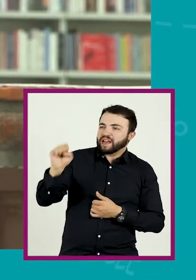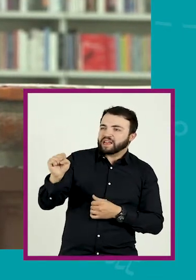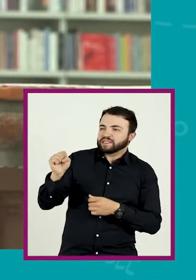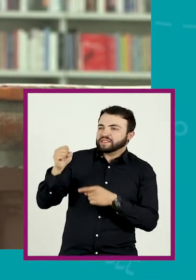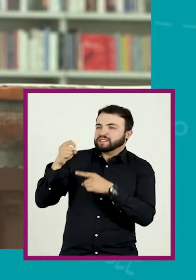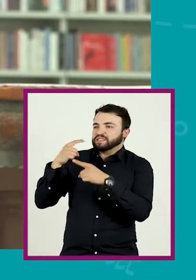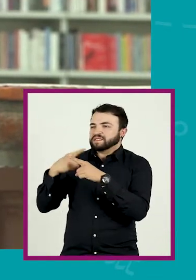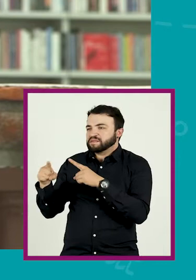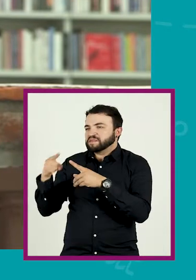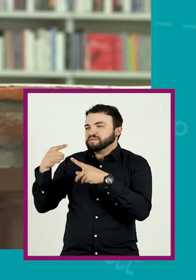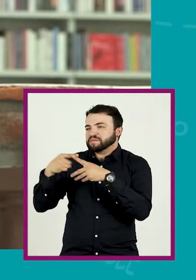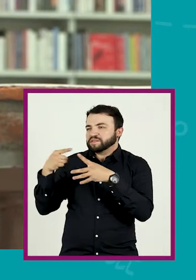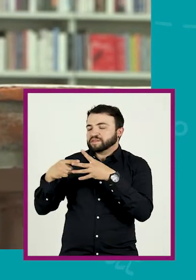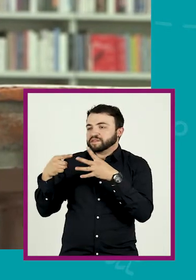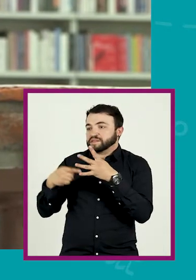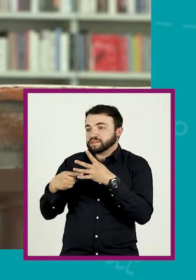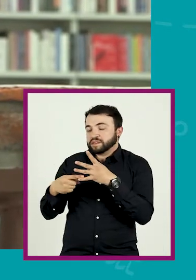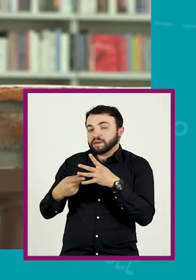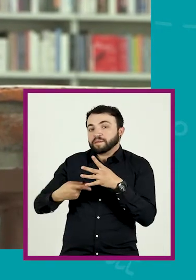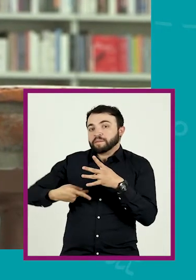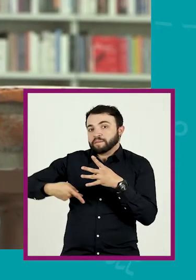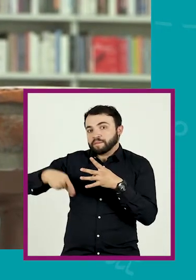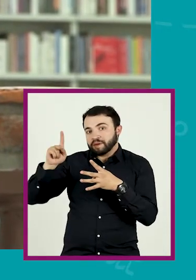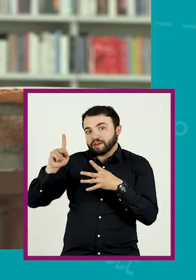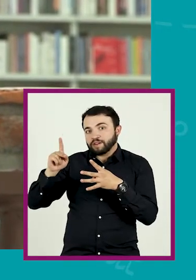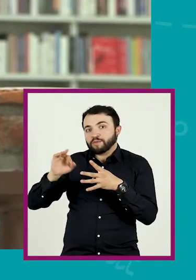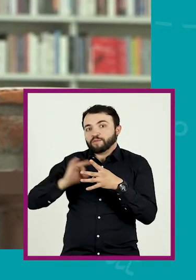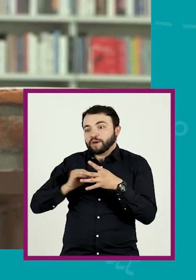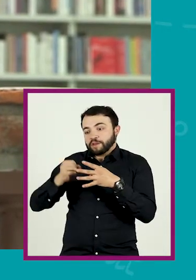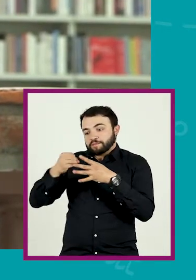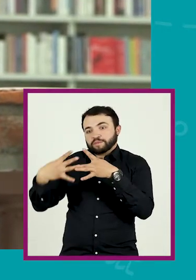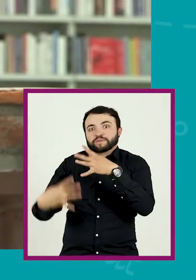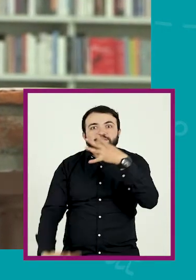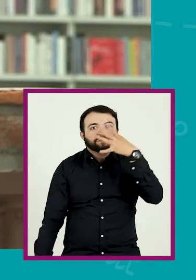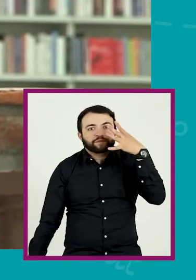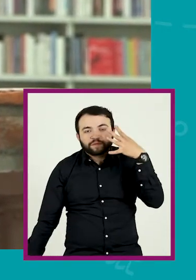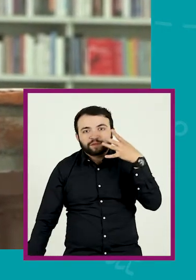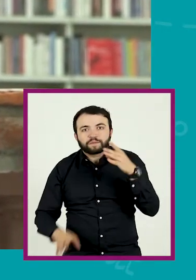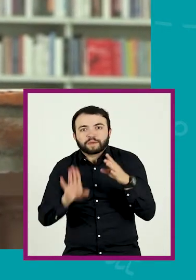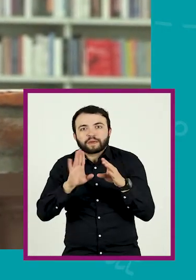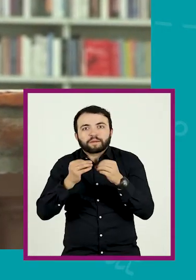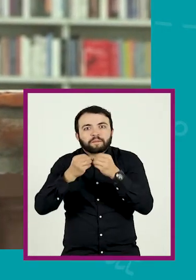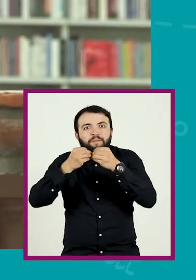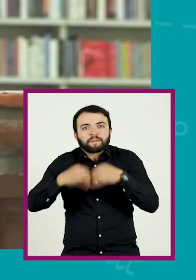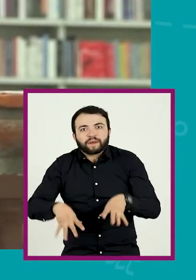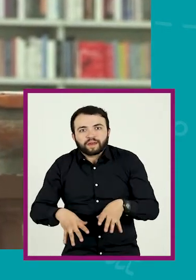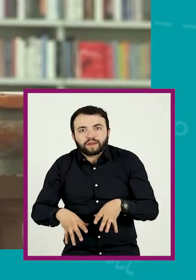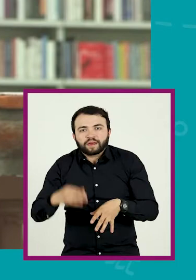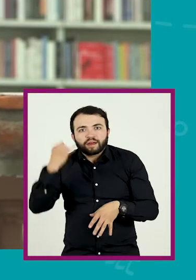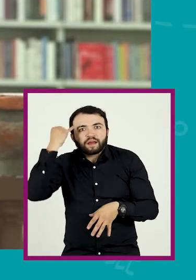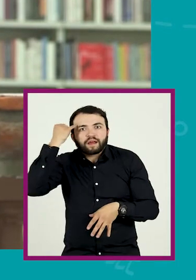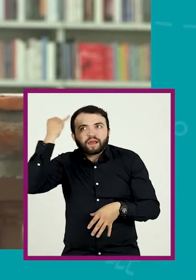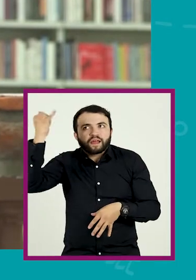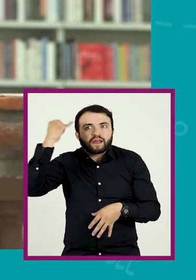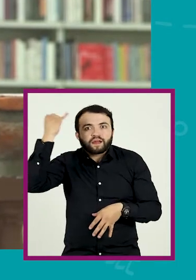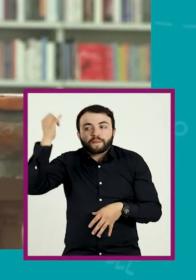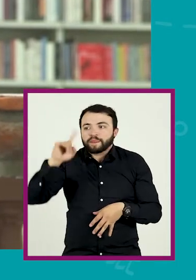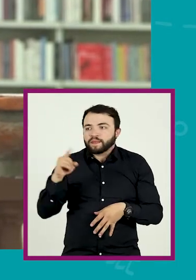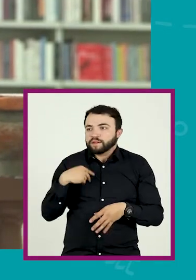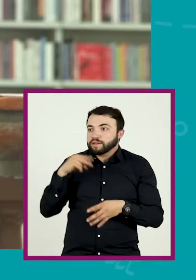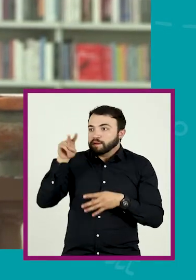leyes, pero al mismo tiempo la facultad es finita. La facultad de razonamiento y de la